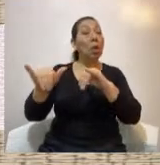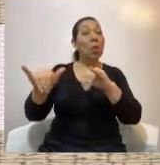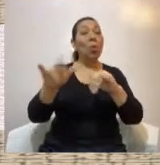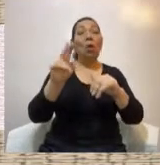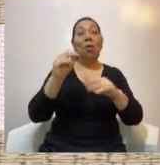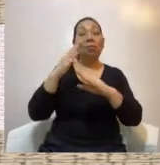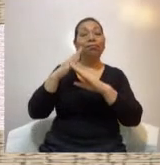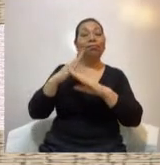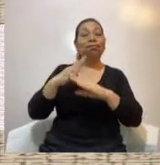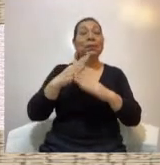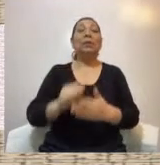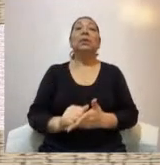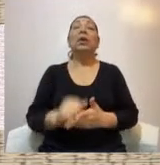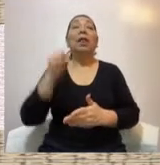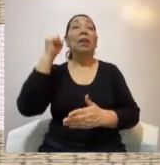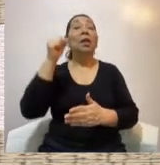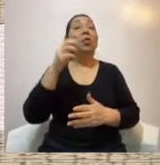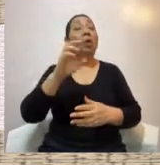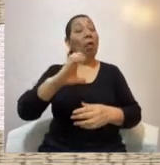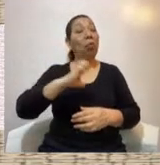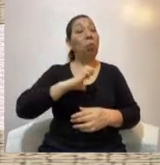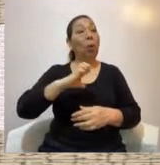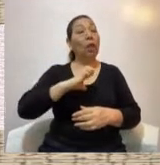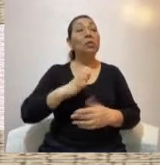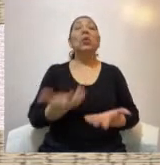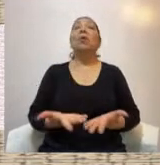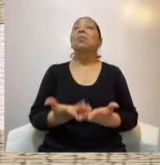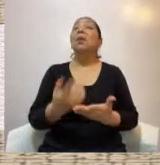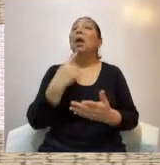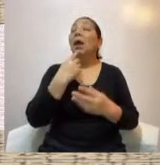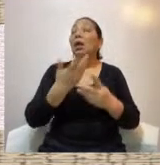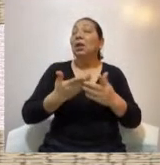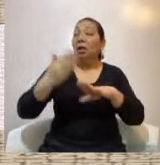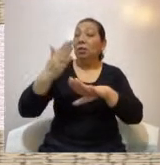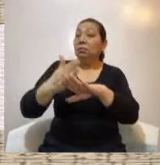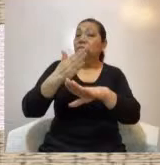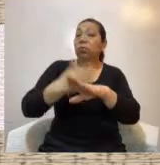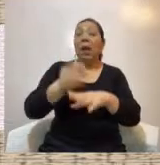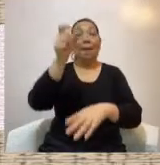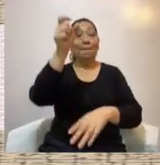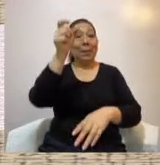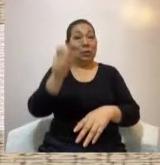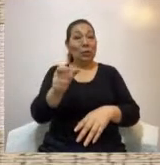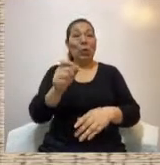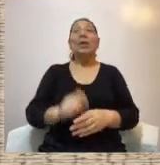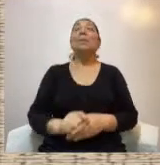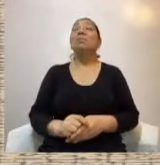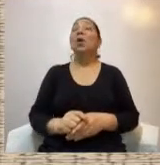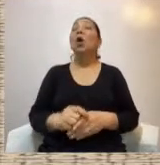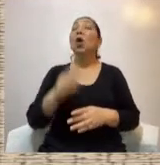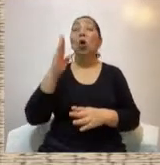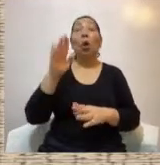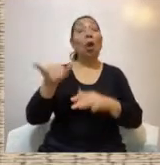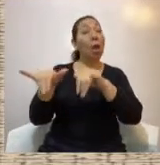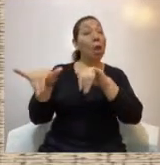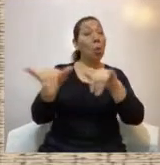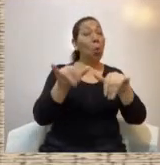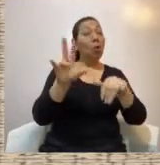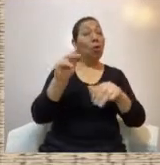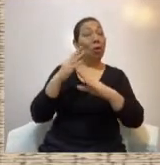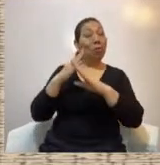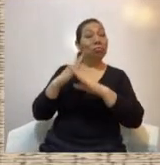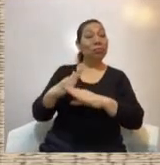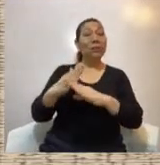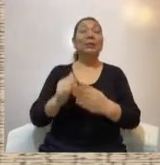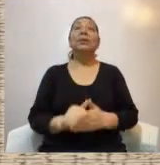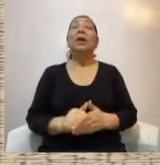la igualdad y a la no discriminación, el derecho a la educación y el derecho al libre desarrollo de la personalidad, ¿no? Sobre el derecho a la igualdad